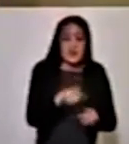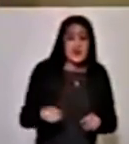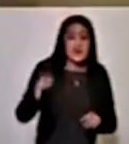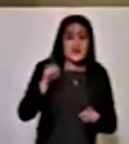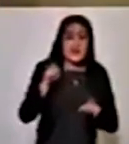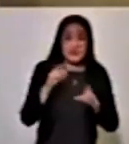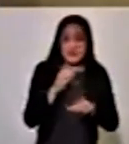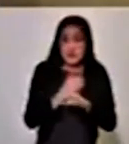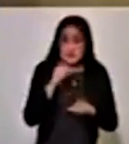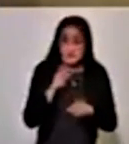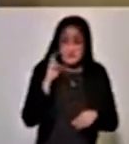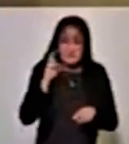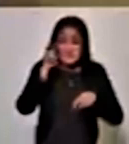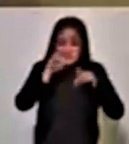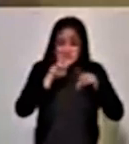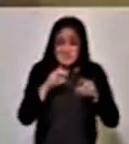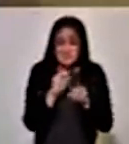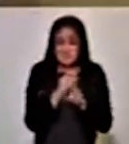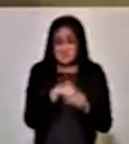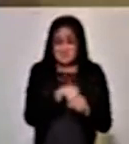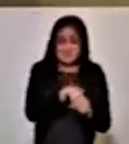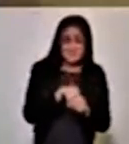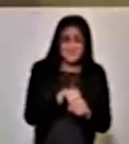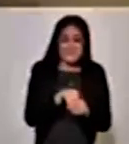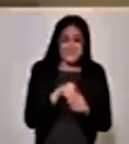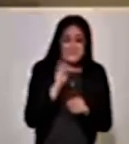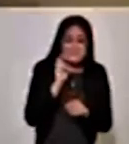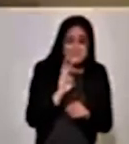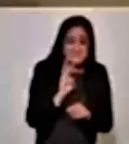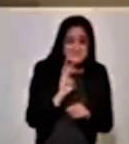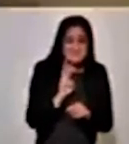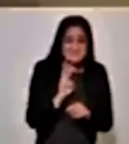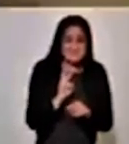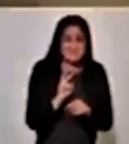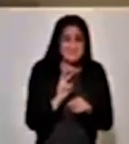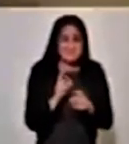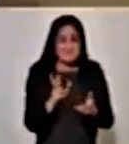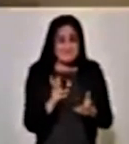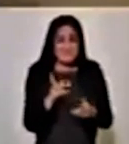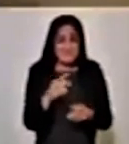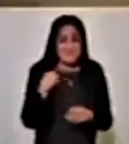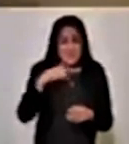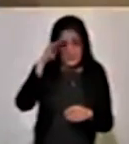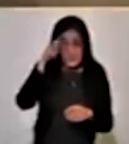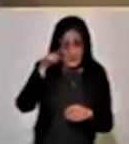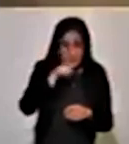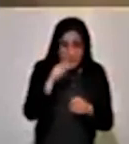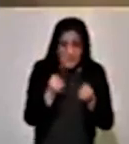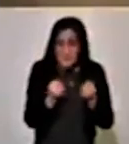va con mucho más pasajeros de los que yo considere deben ser los